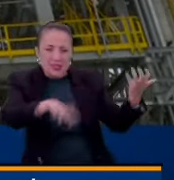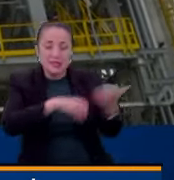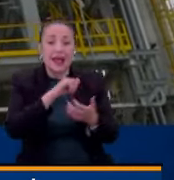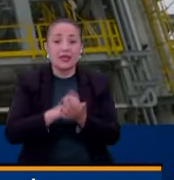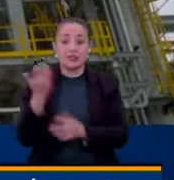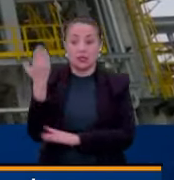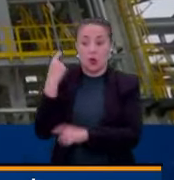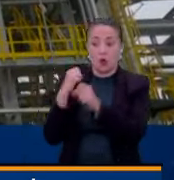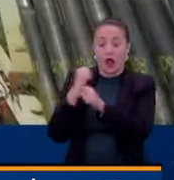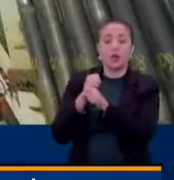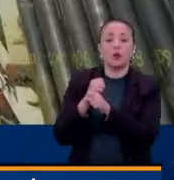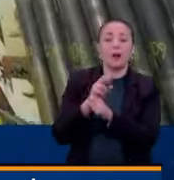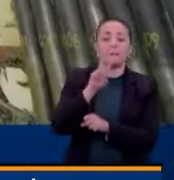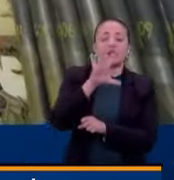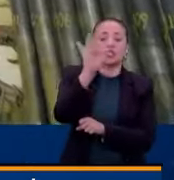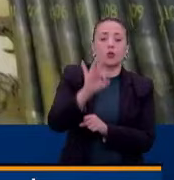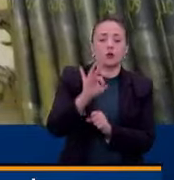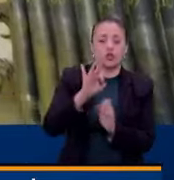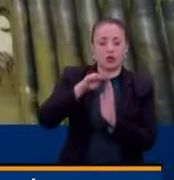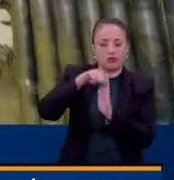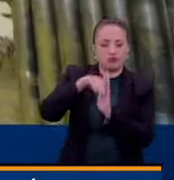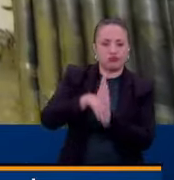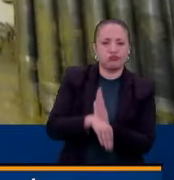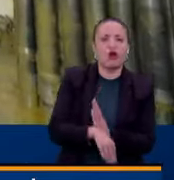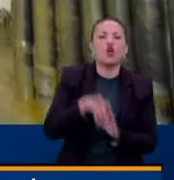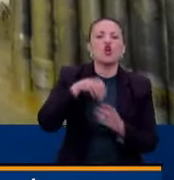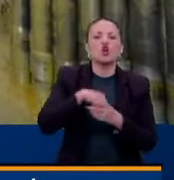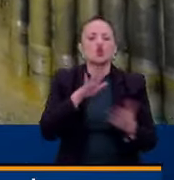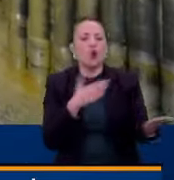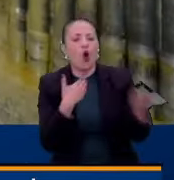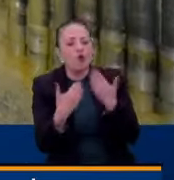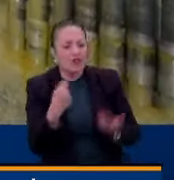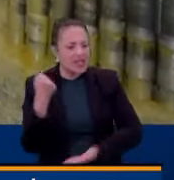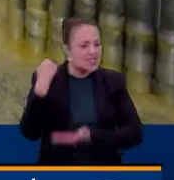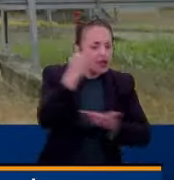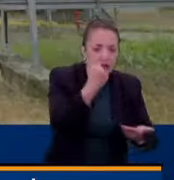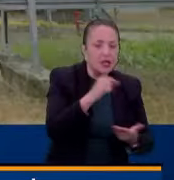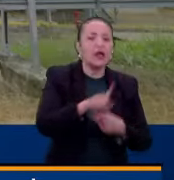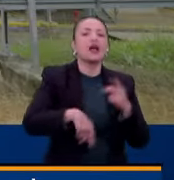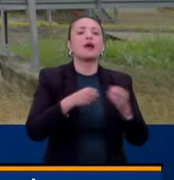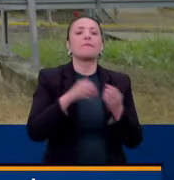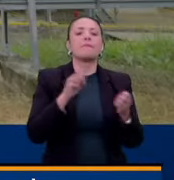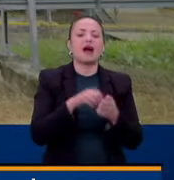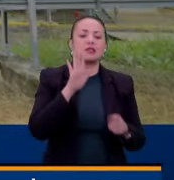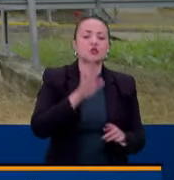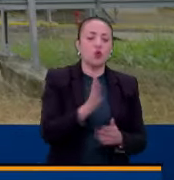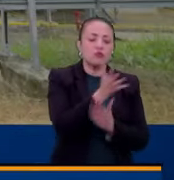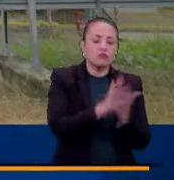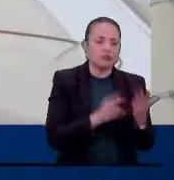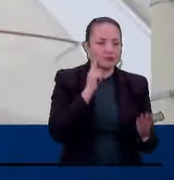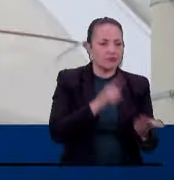cercana al 25%. Un ruido político que, dice Standard & Poor's, ha tenido su impacto.